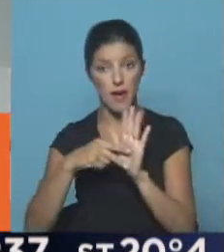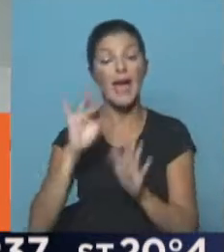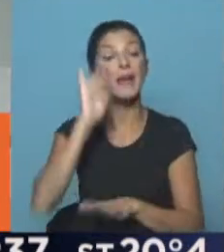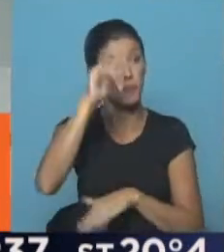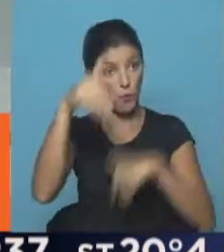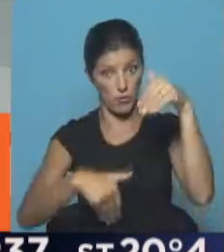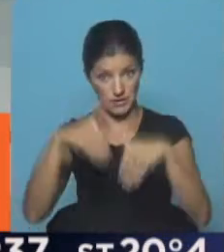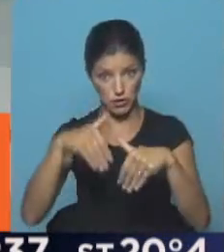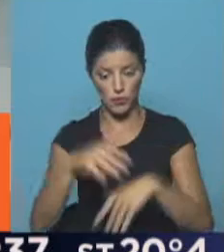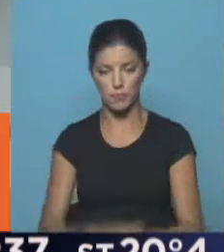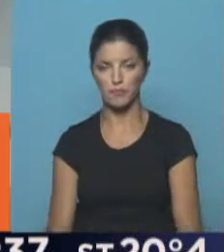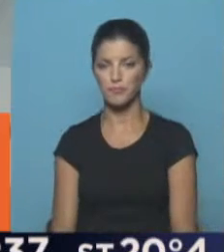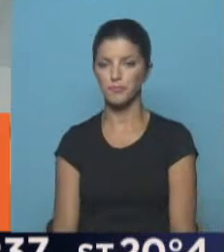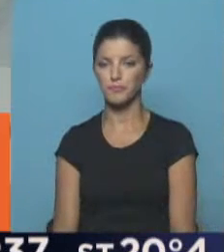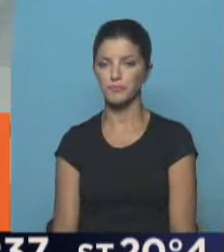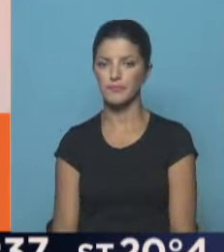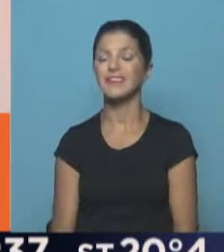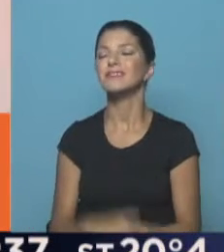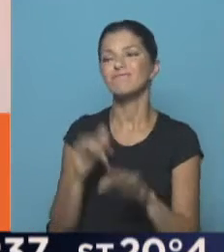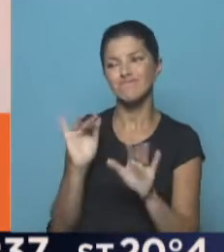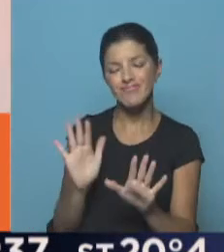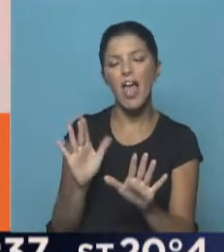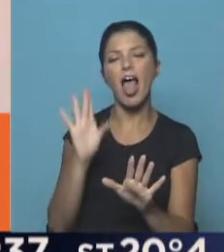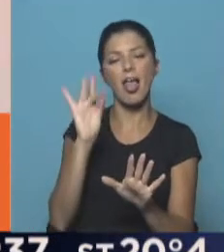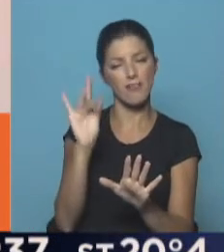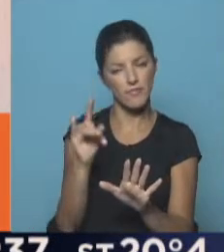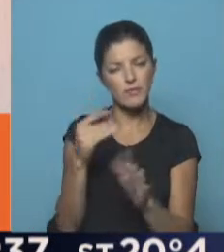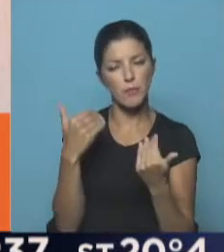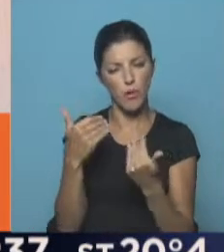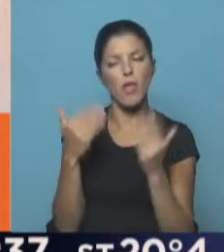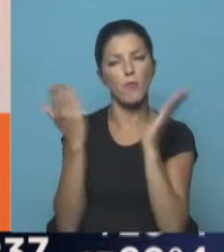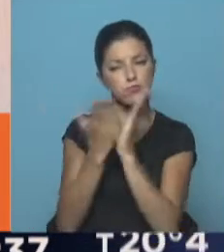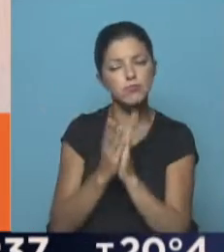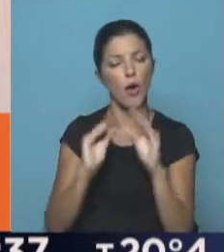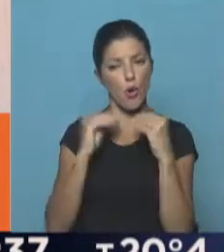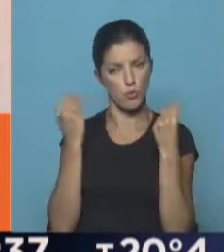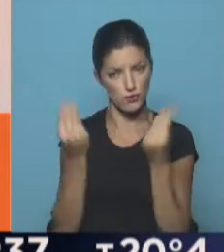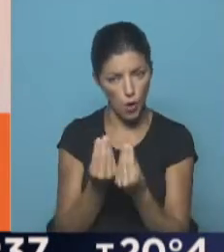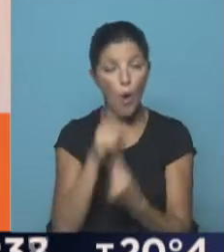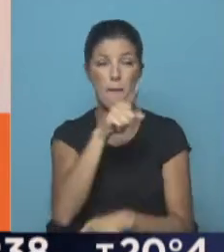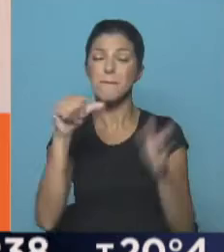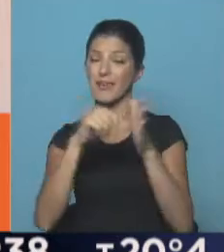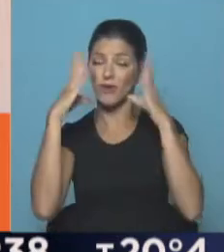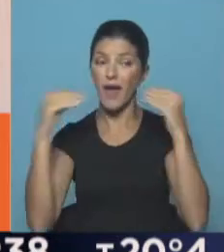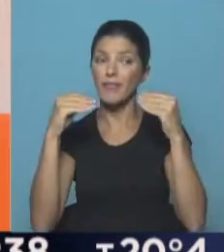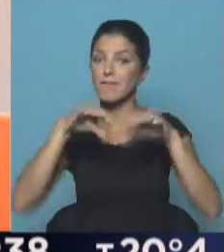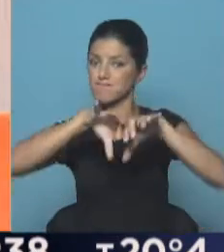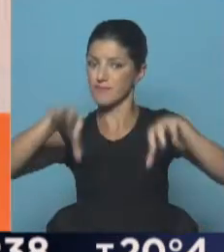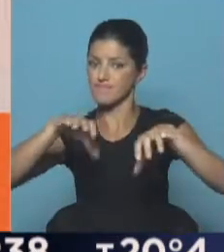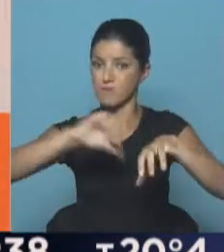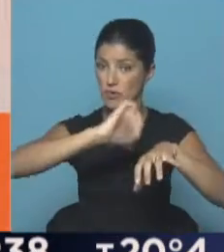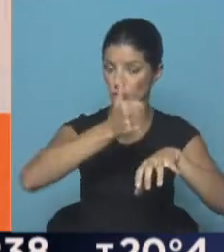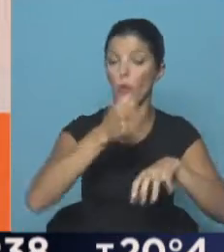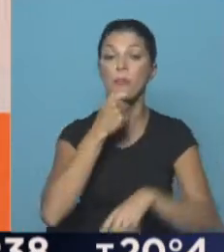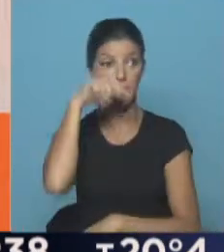De todas formas, es difícil hacer una lectura y sacar conclusiones sobre Holanda en una votación tan dividida, ¿no? Tengamos en cuenta que quien ganó gana